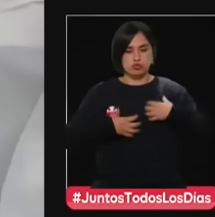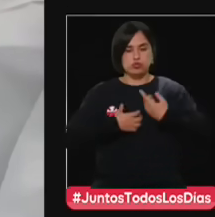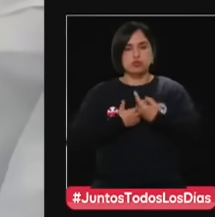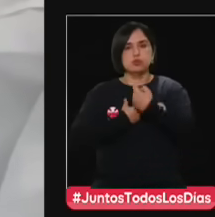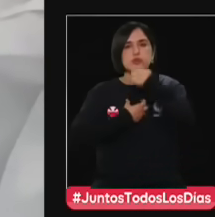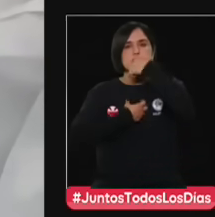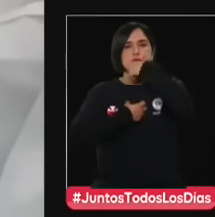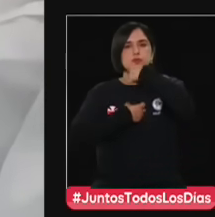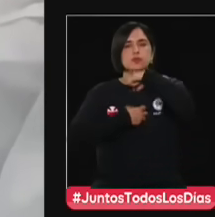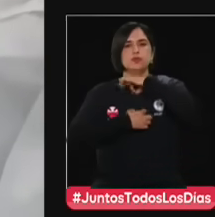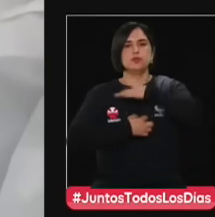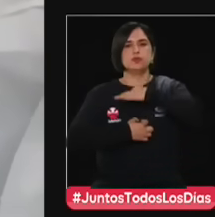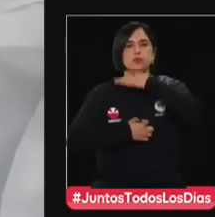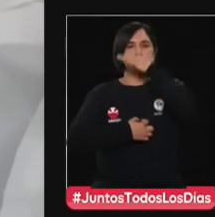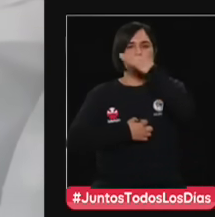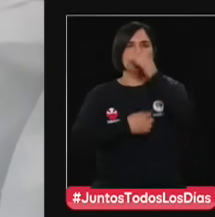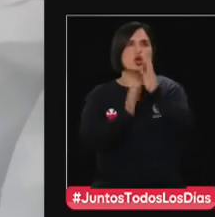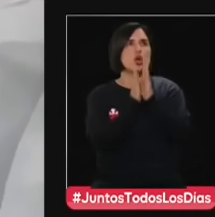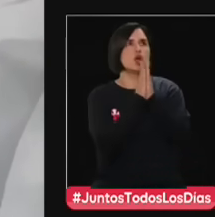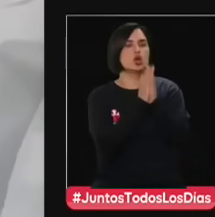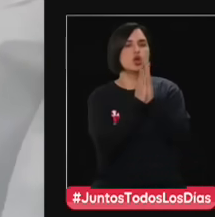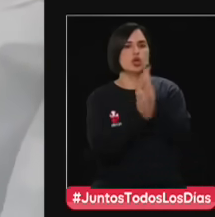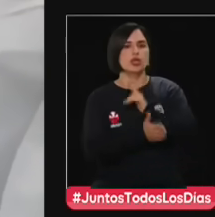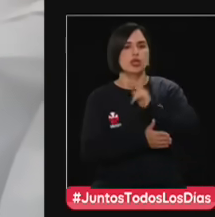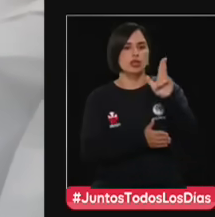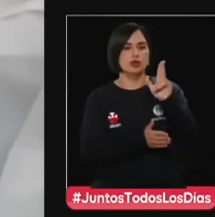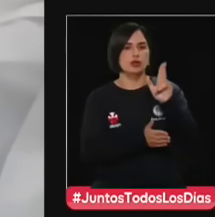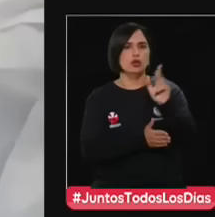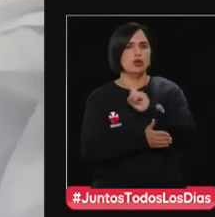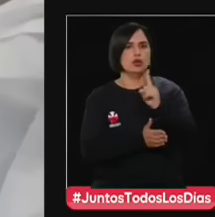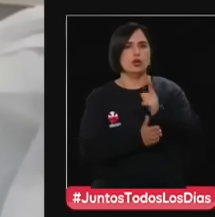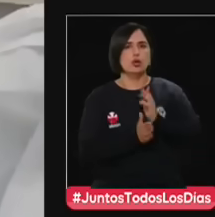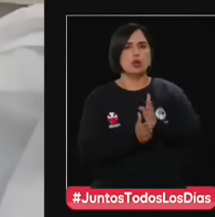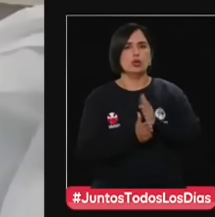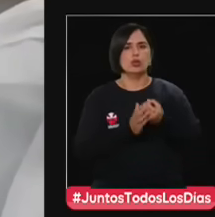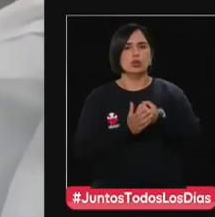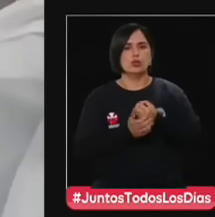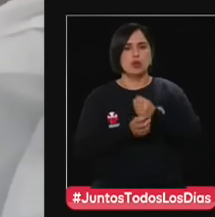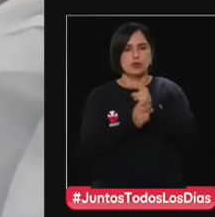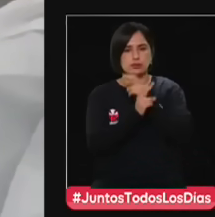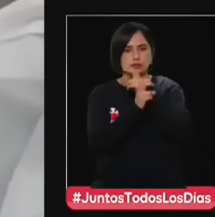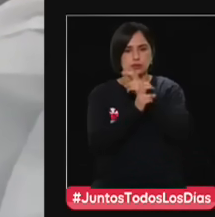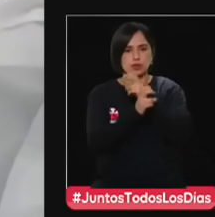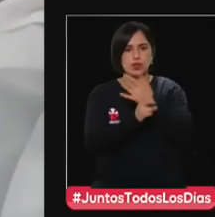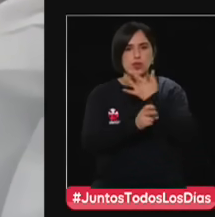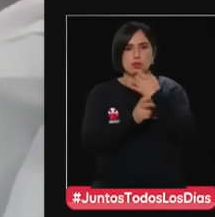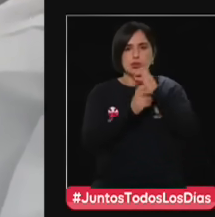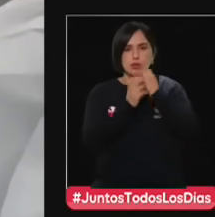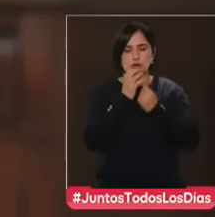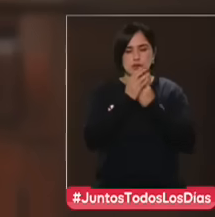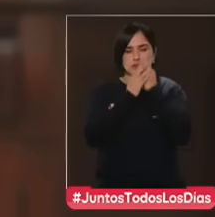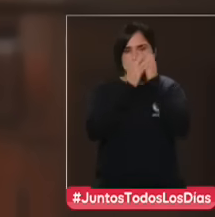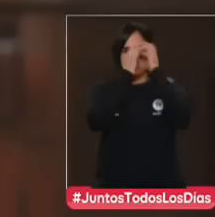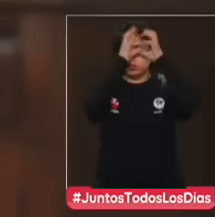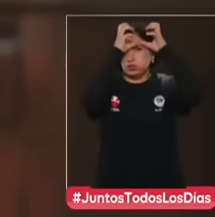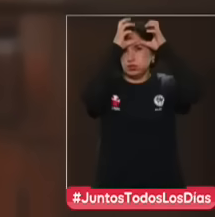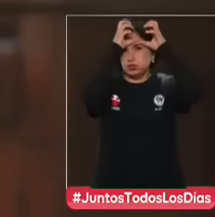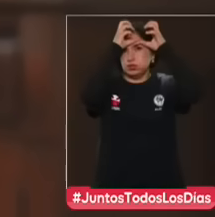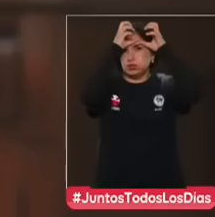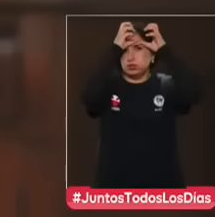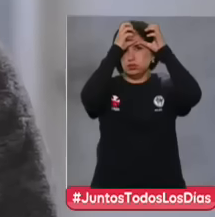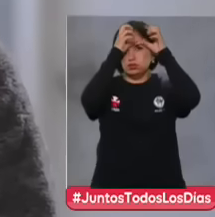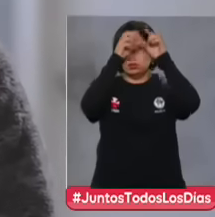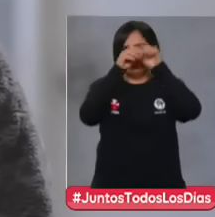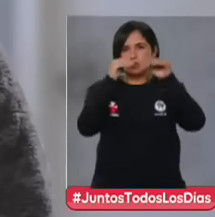entubarla. Yo le rogué a Dios que esta bacteria no siguiera subiendo porque... Si llegaba a la parte cerebral, ya la Marcela no iba a ser